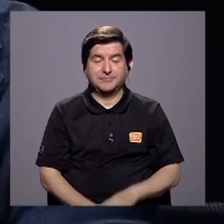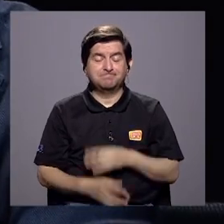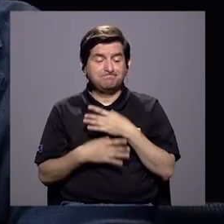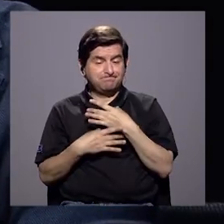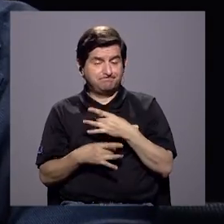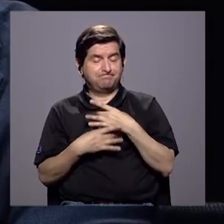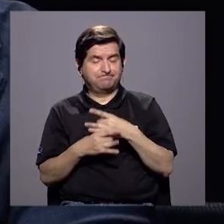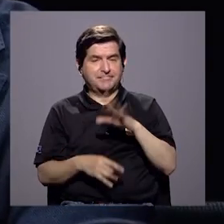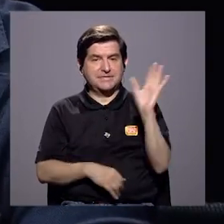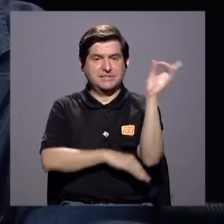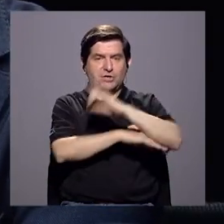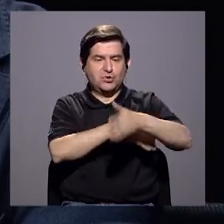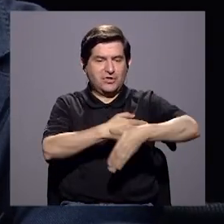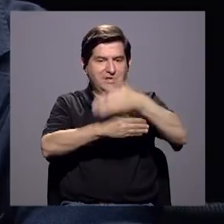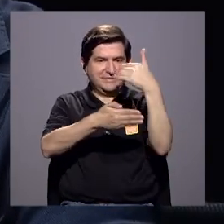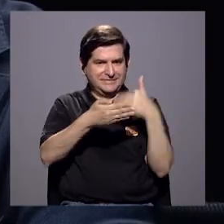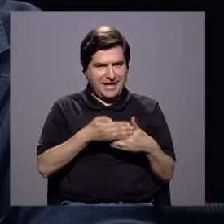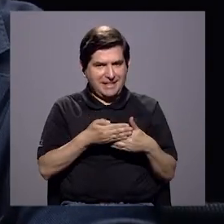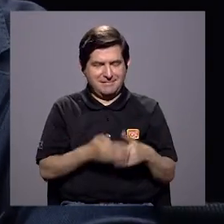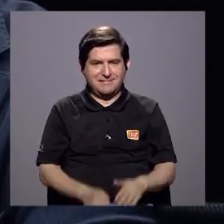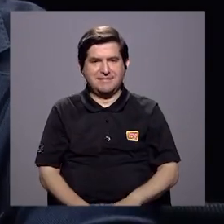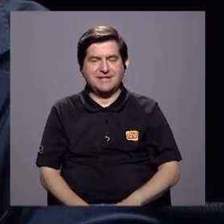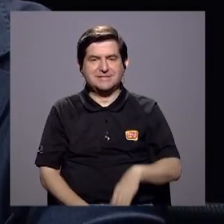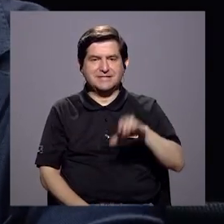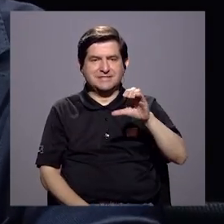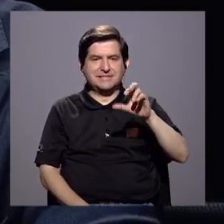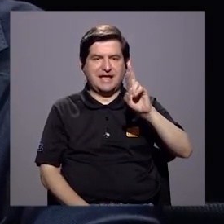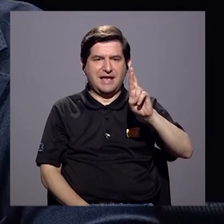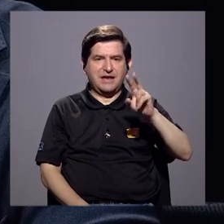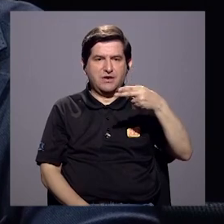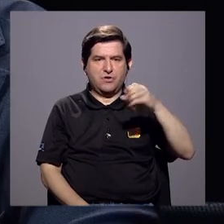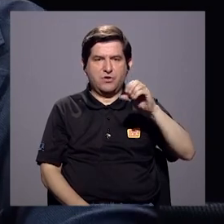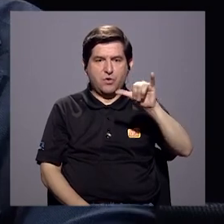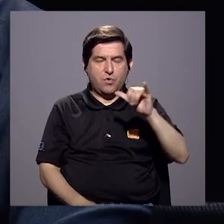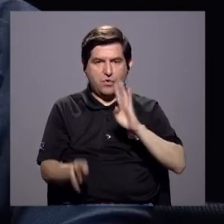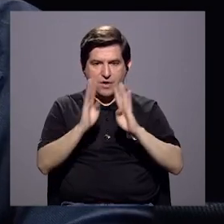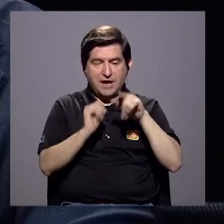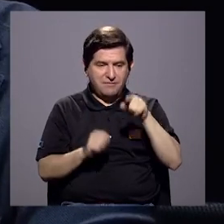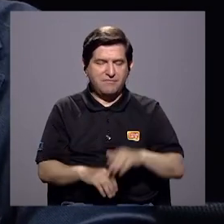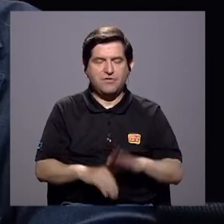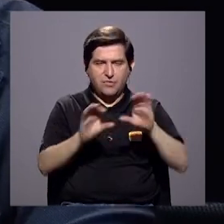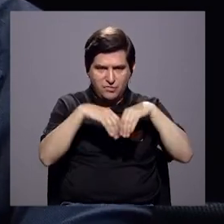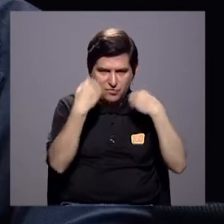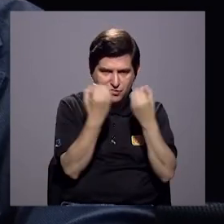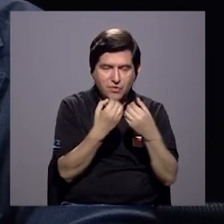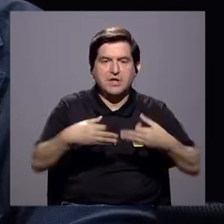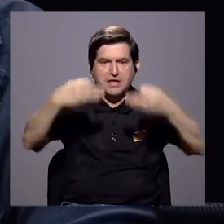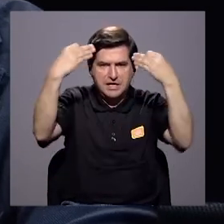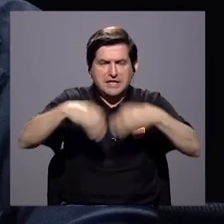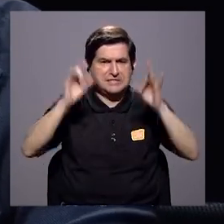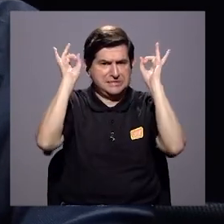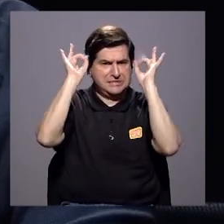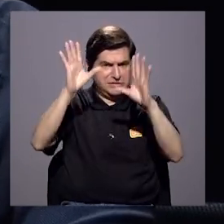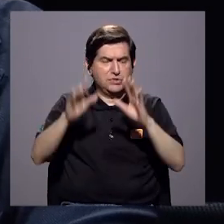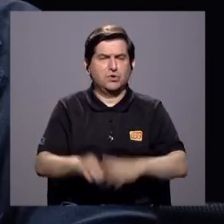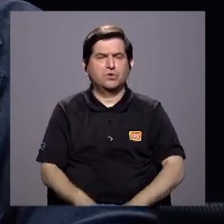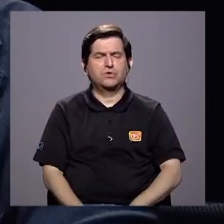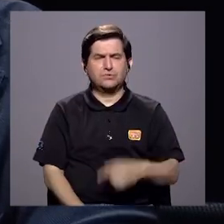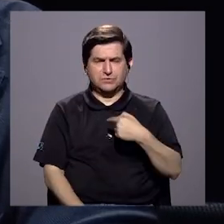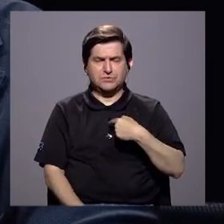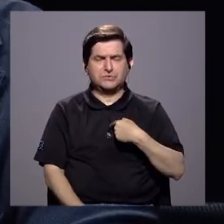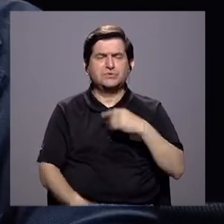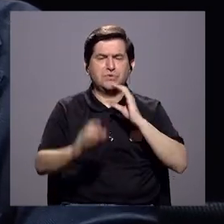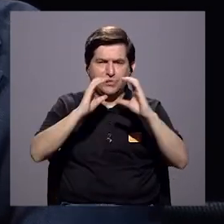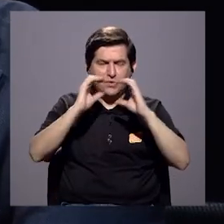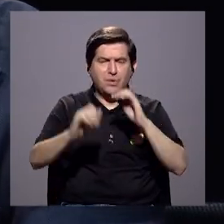curiosamente cinco días antes de que seré hoy reportará sobre paz sobre este decreto nefasto curiosamente yo